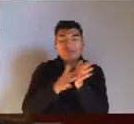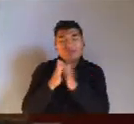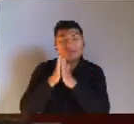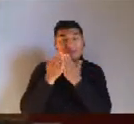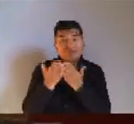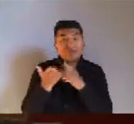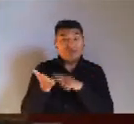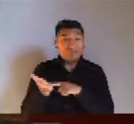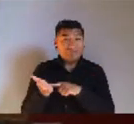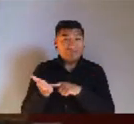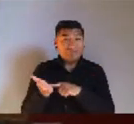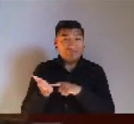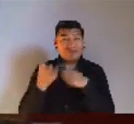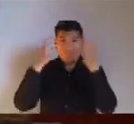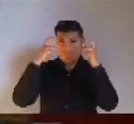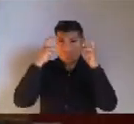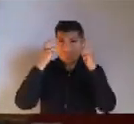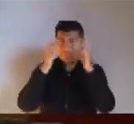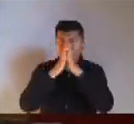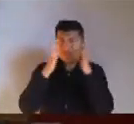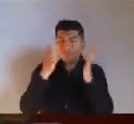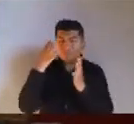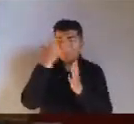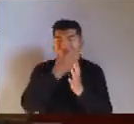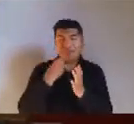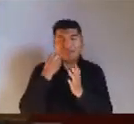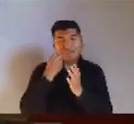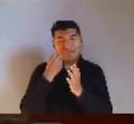Evangelio, ese tema tan maravilloso.